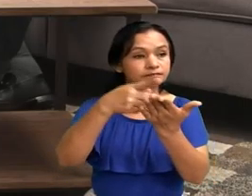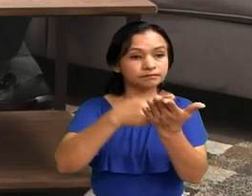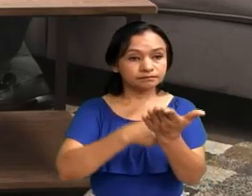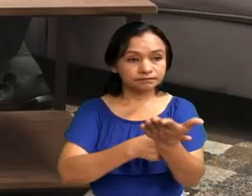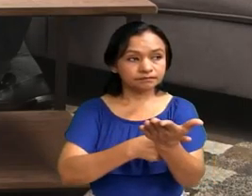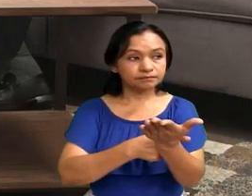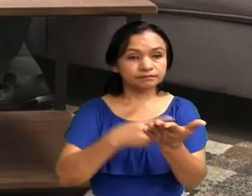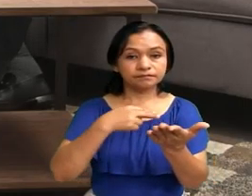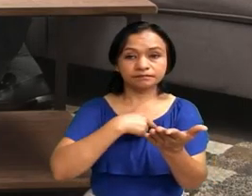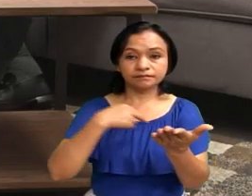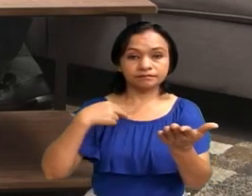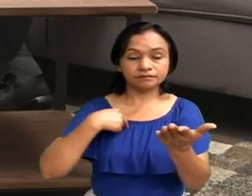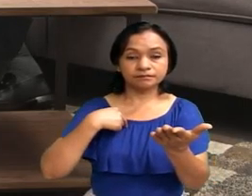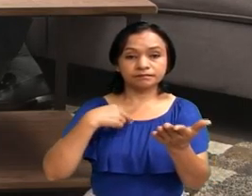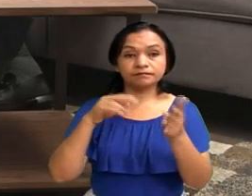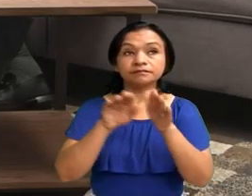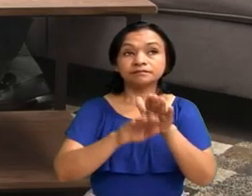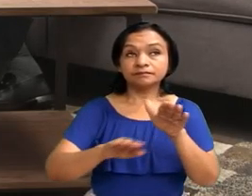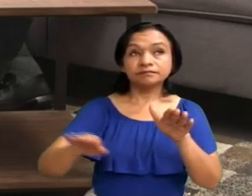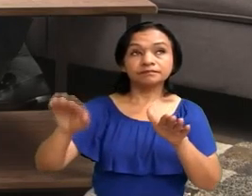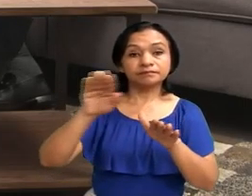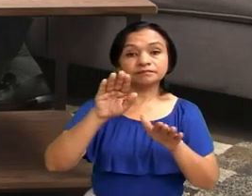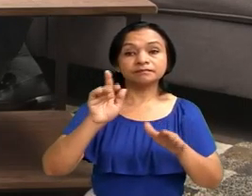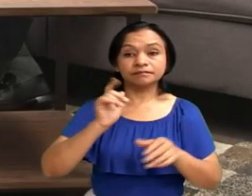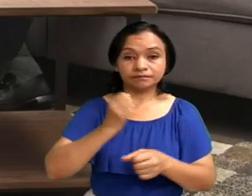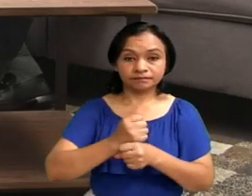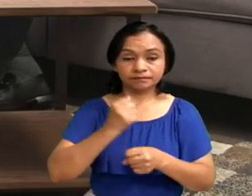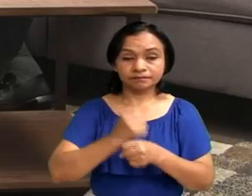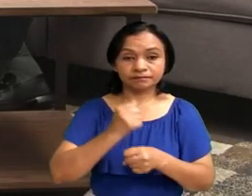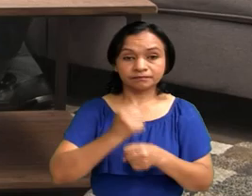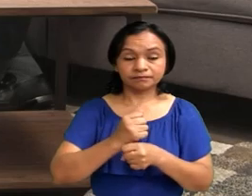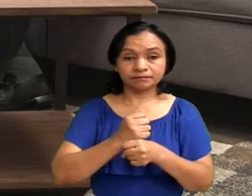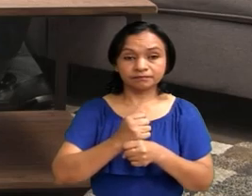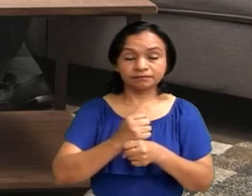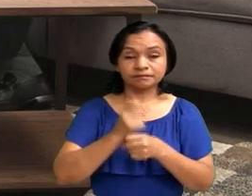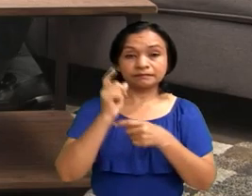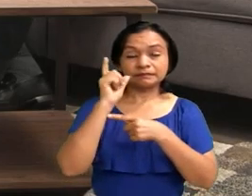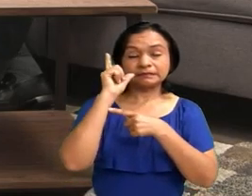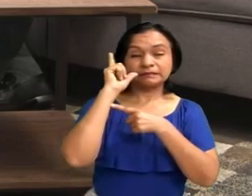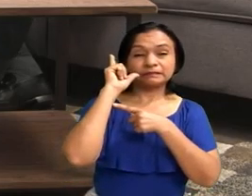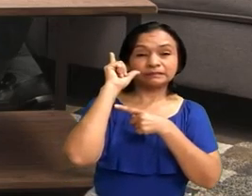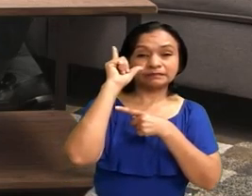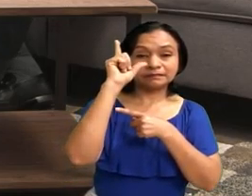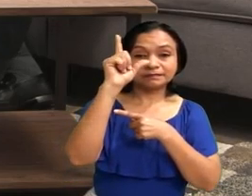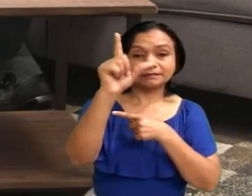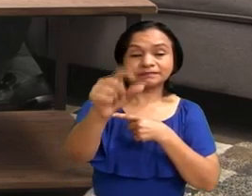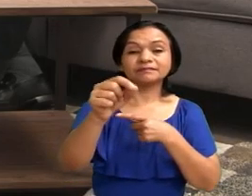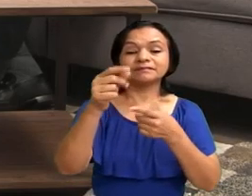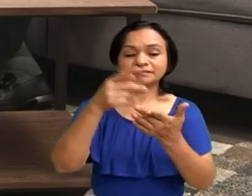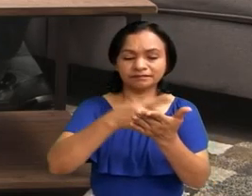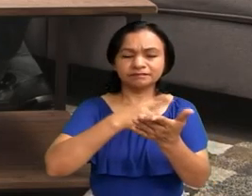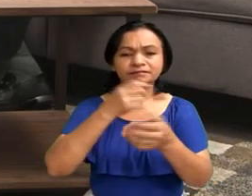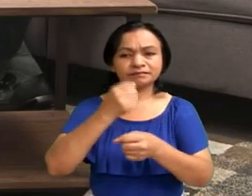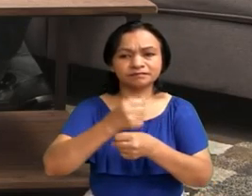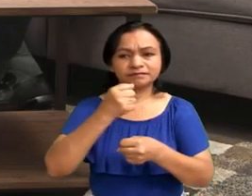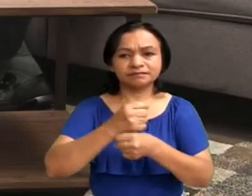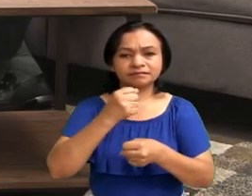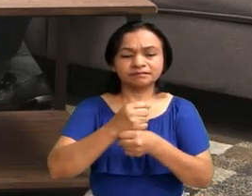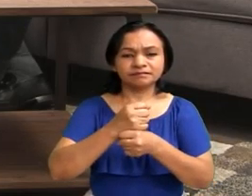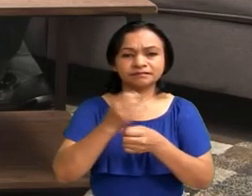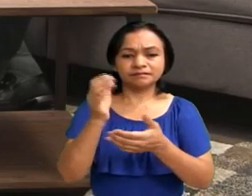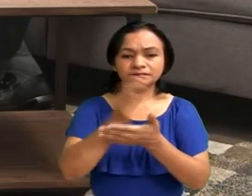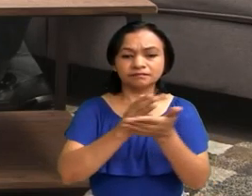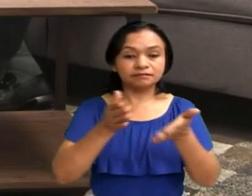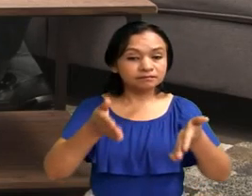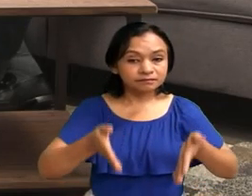estamos ejecutando son los que están más distantes. Exacto. ¿Verdad? Que son los que están más distantes. Hay casos que no tenés ni